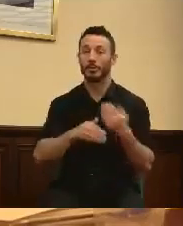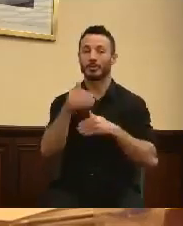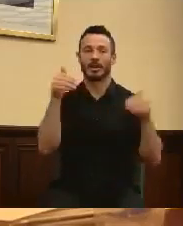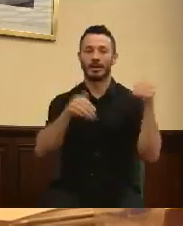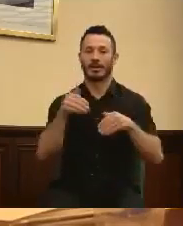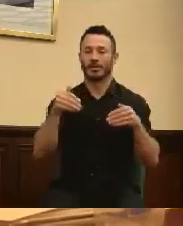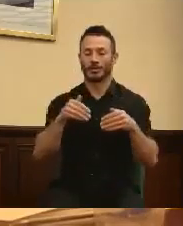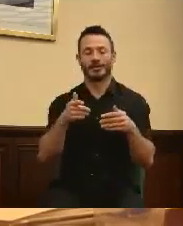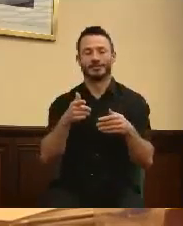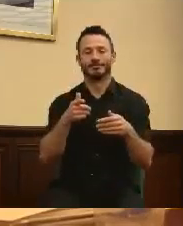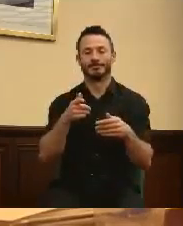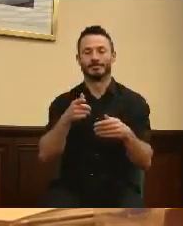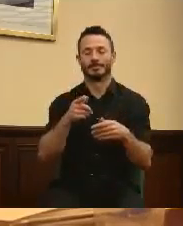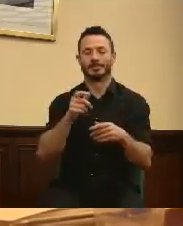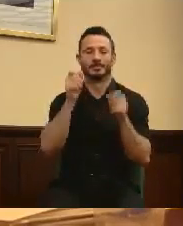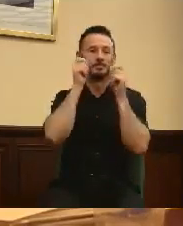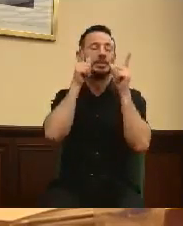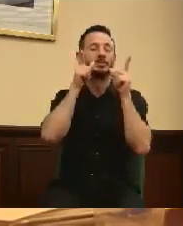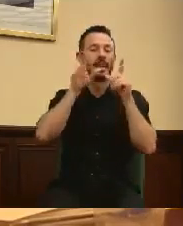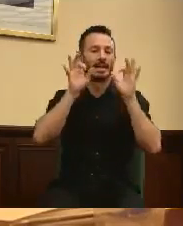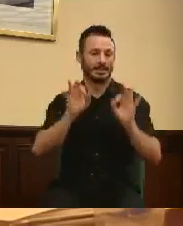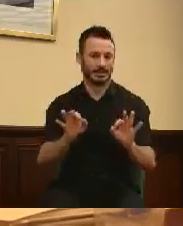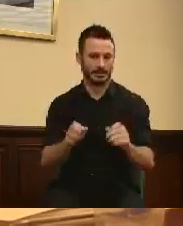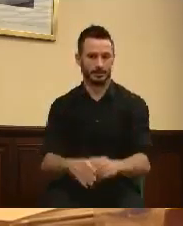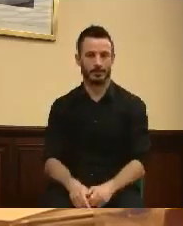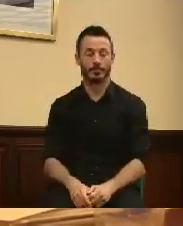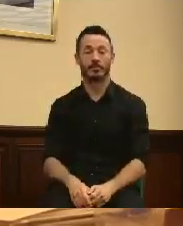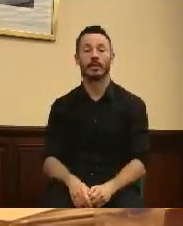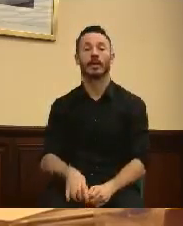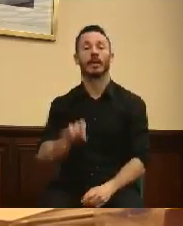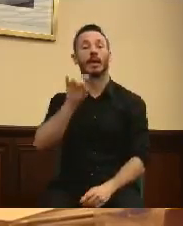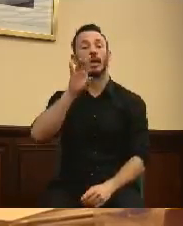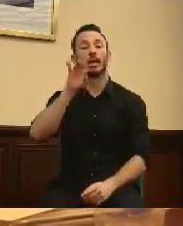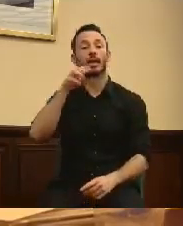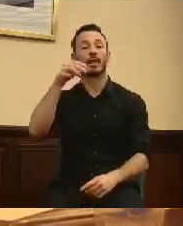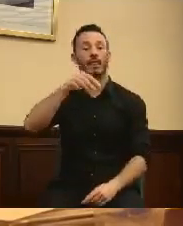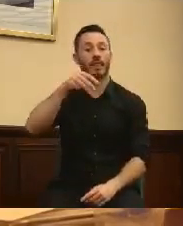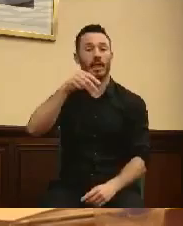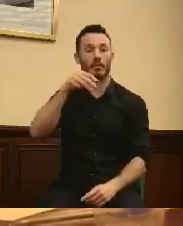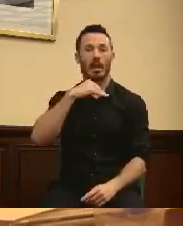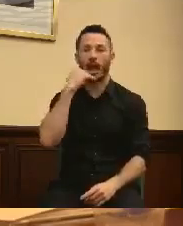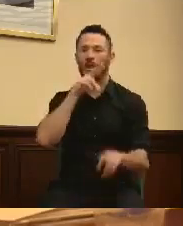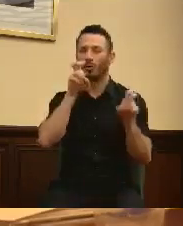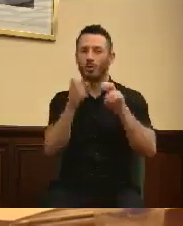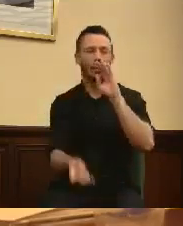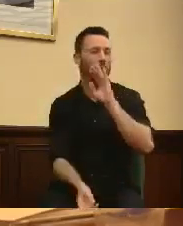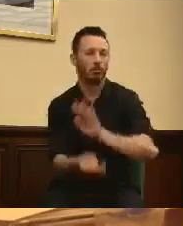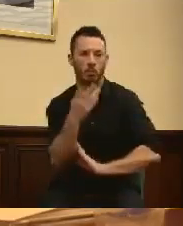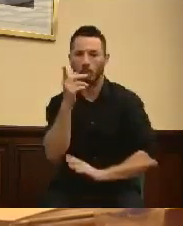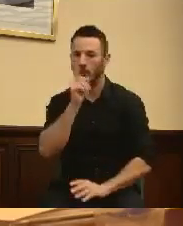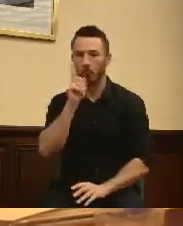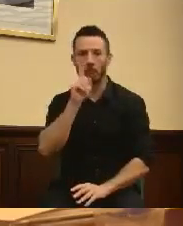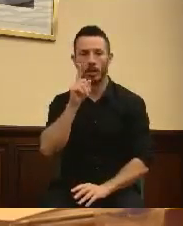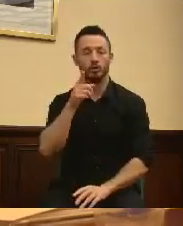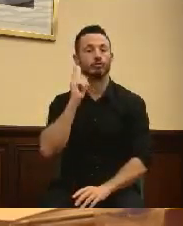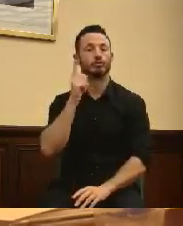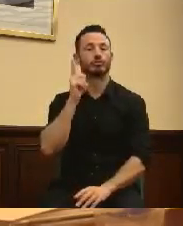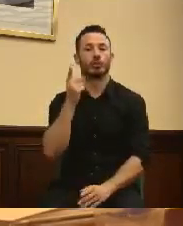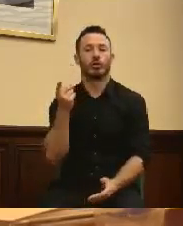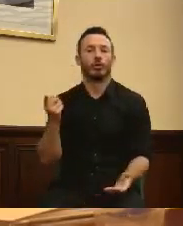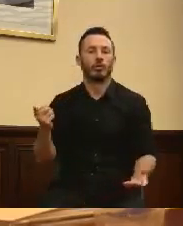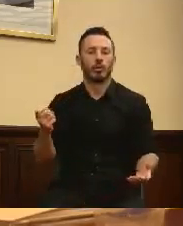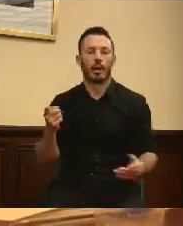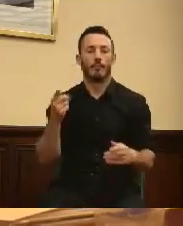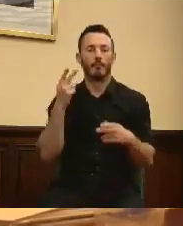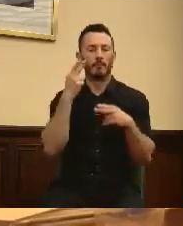así, estoy convencida. El 15M no inventó nada nuevo, no fue más que la escenografía de un tipo